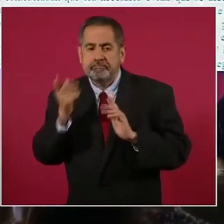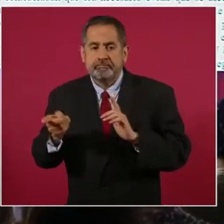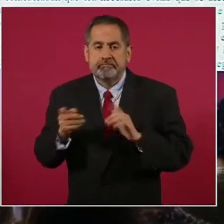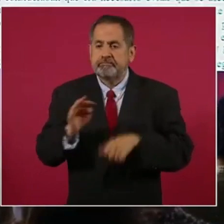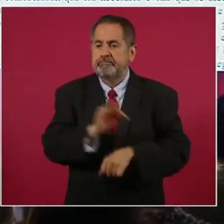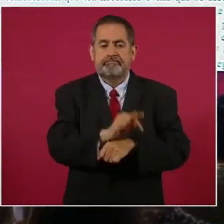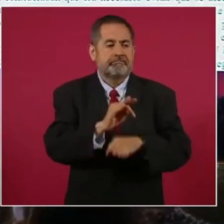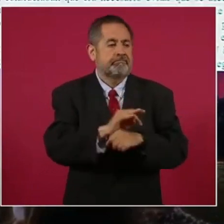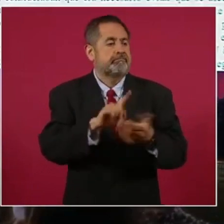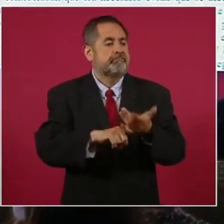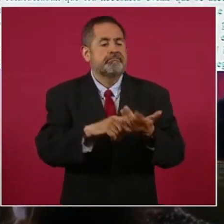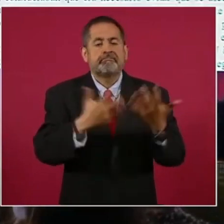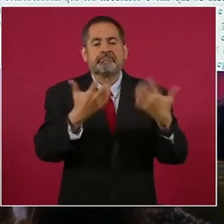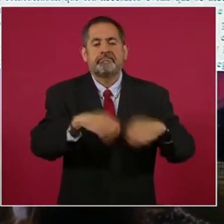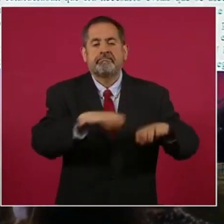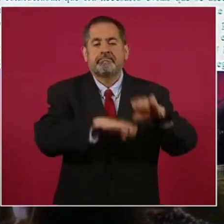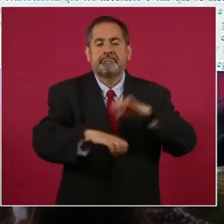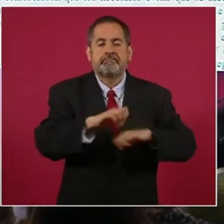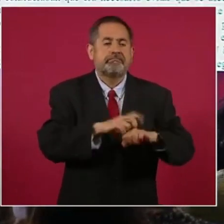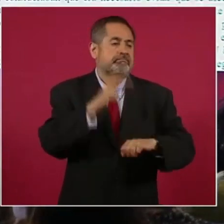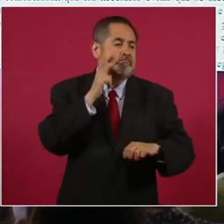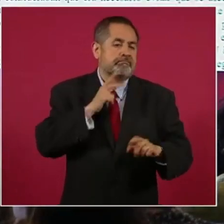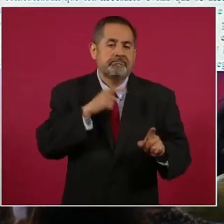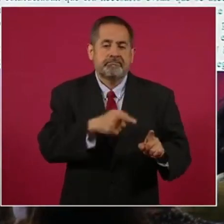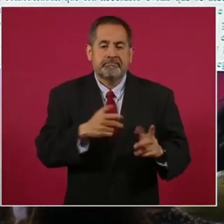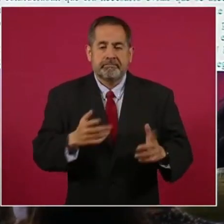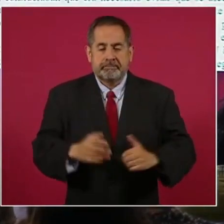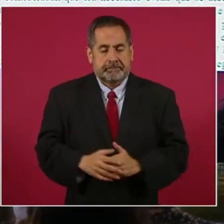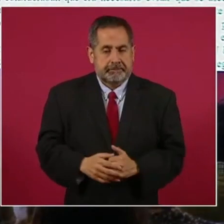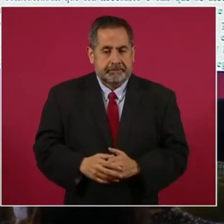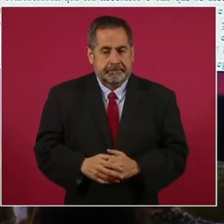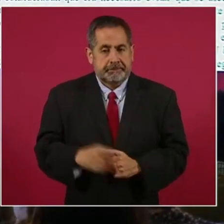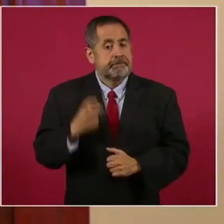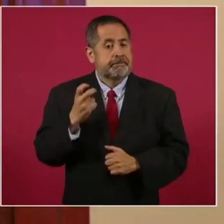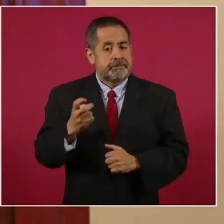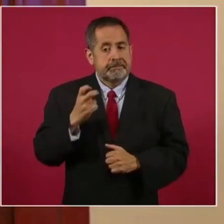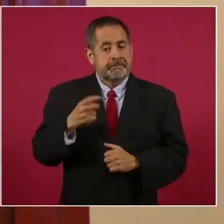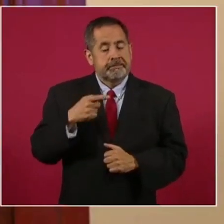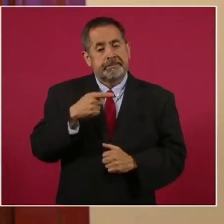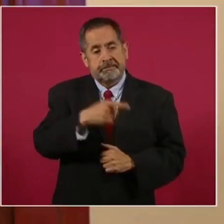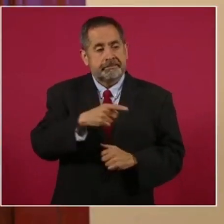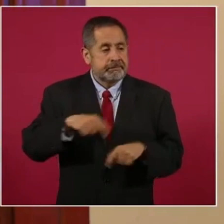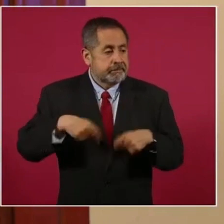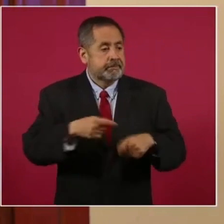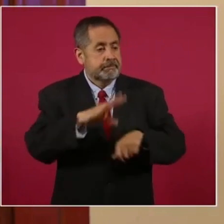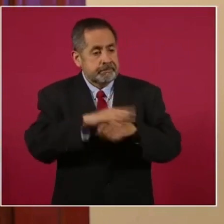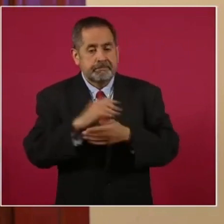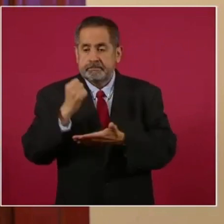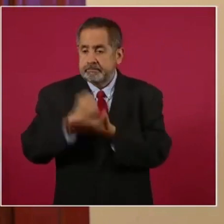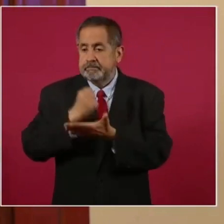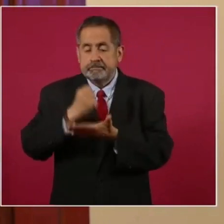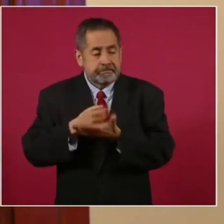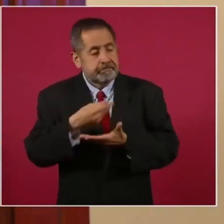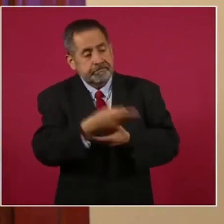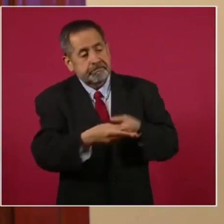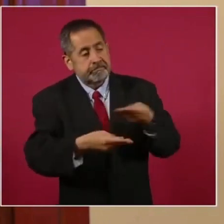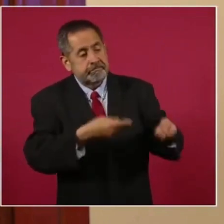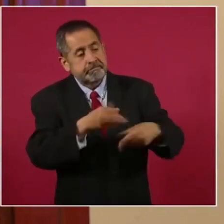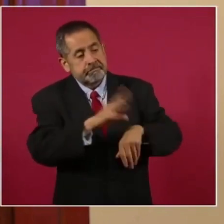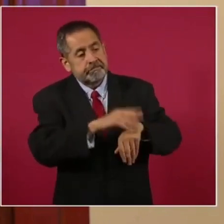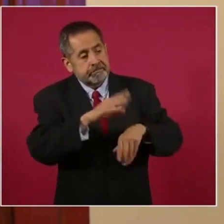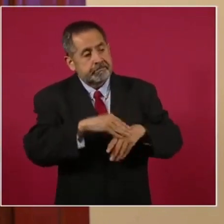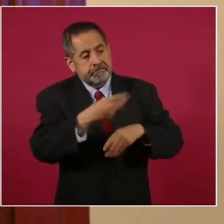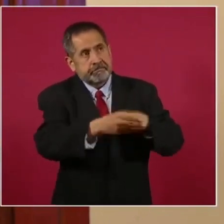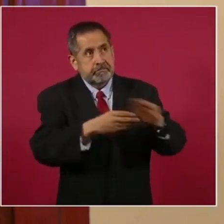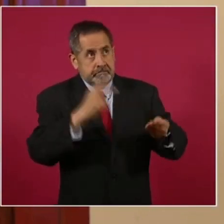compañías petroleras. Así obtuvieron una serie de concesiones legales, económicas, políticas que